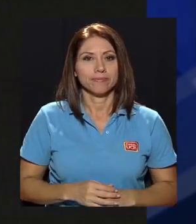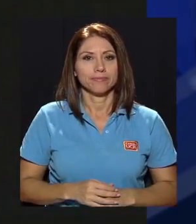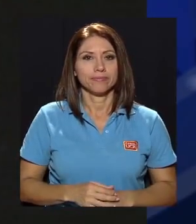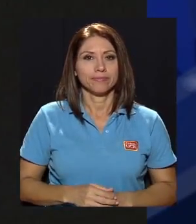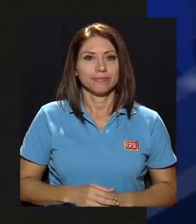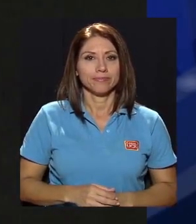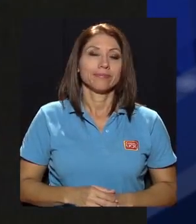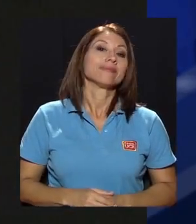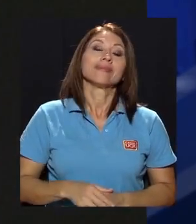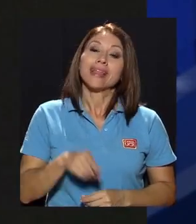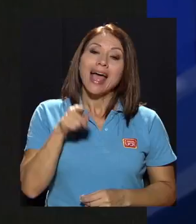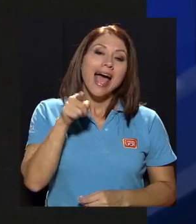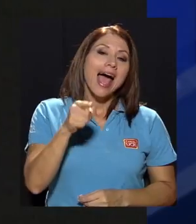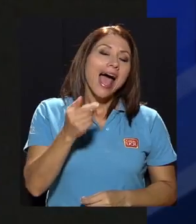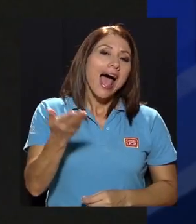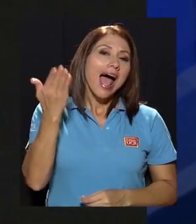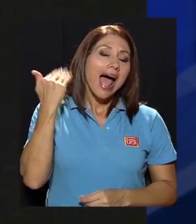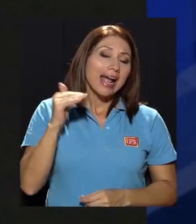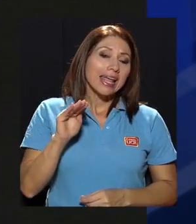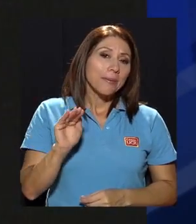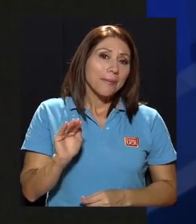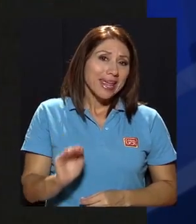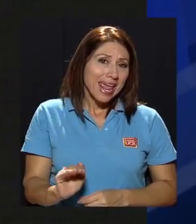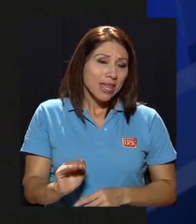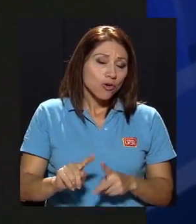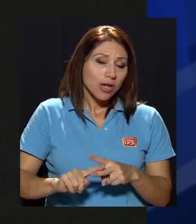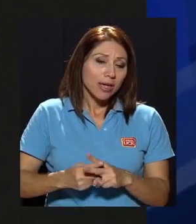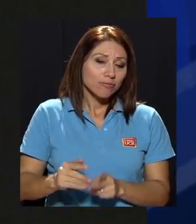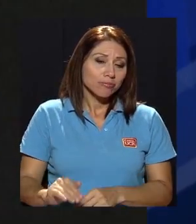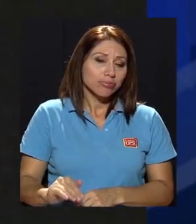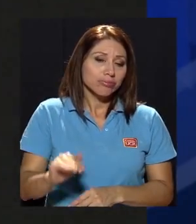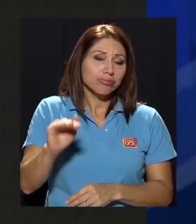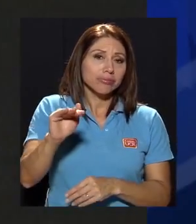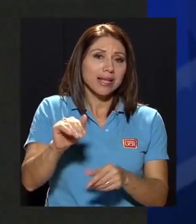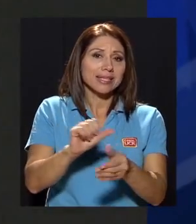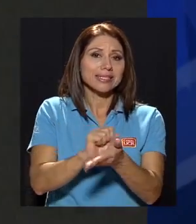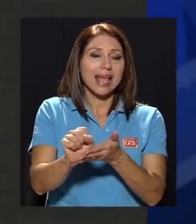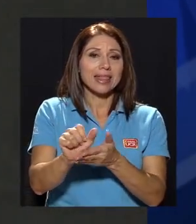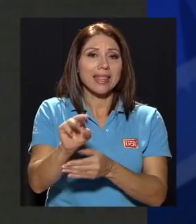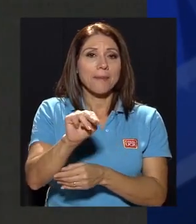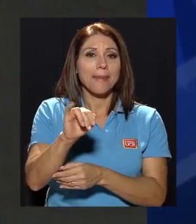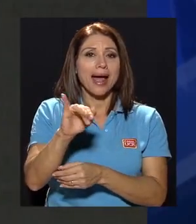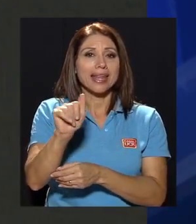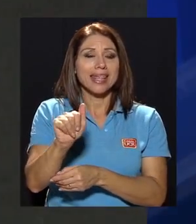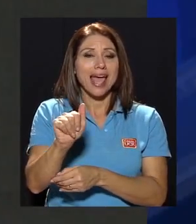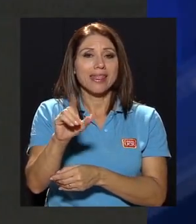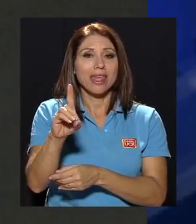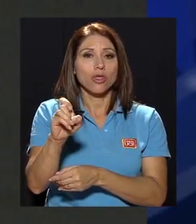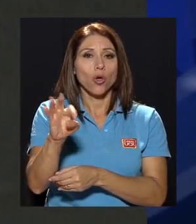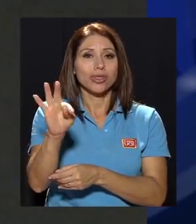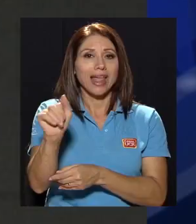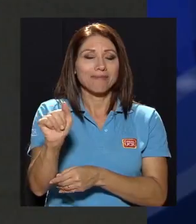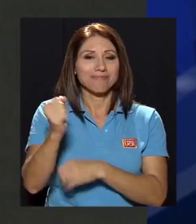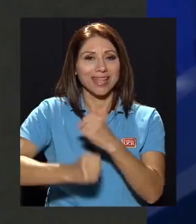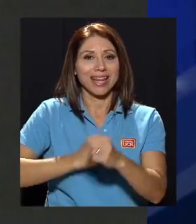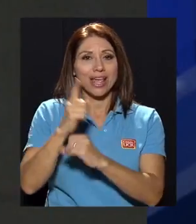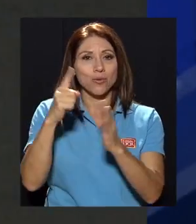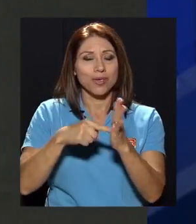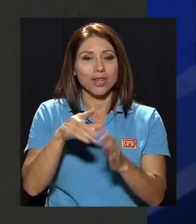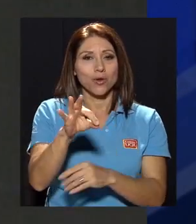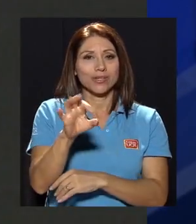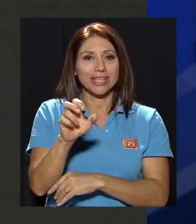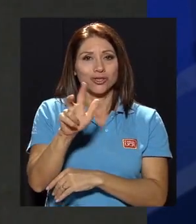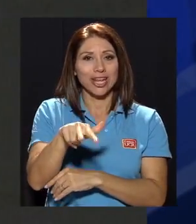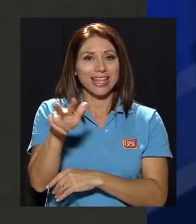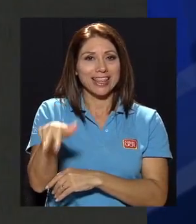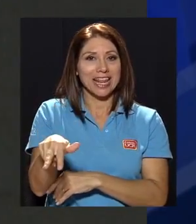Aquel pequeño que diera sus primeros pasos en Santa María de Dota, allá por 1933, no imaginó